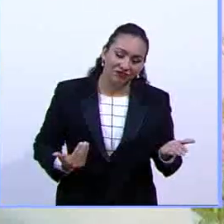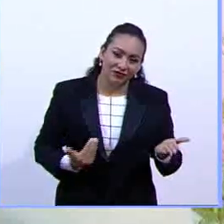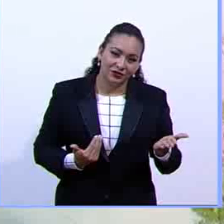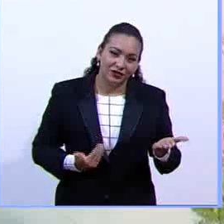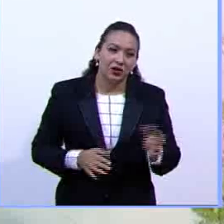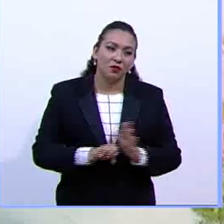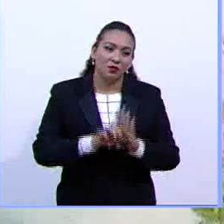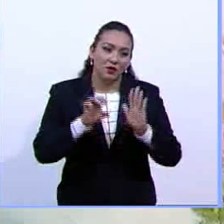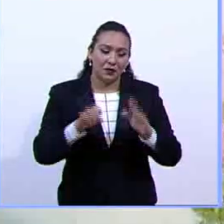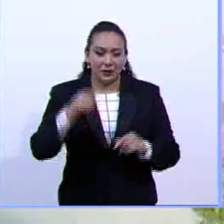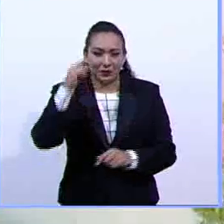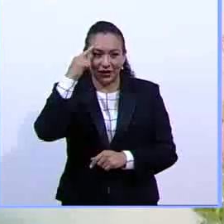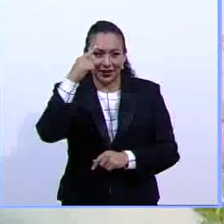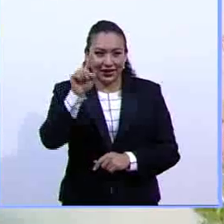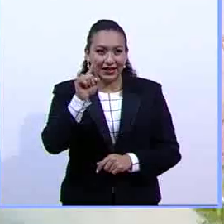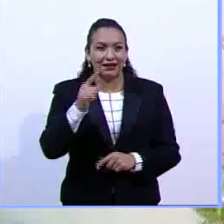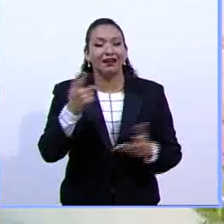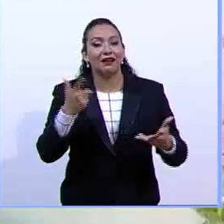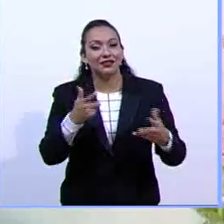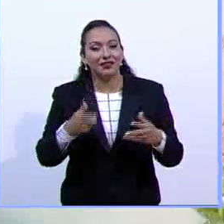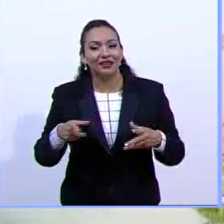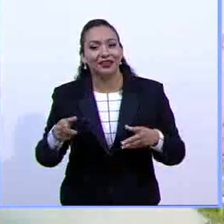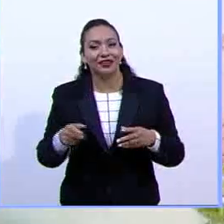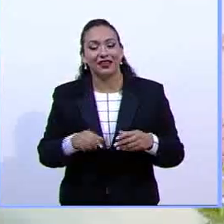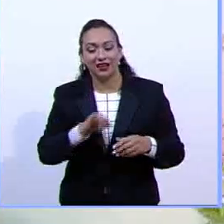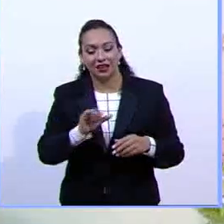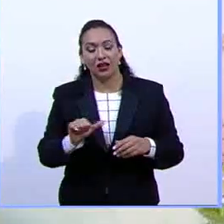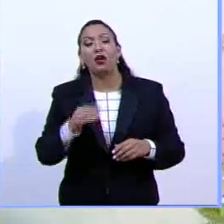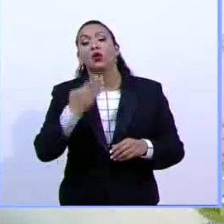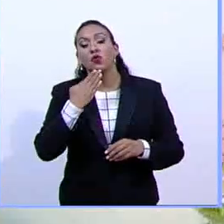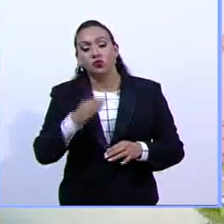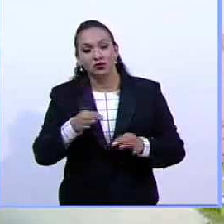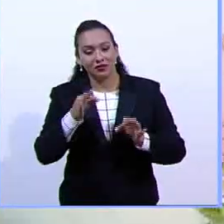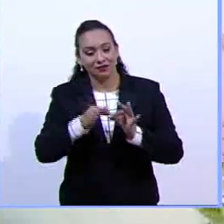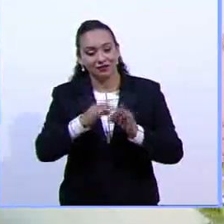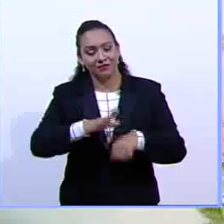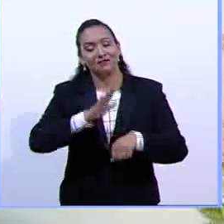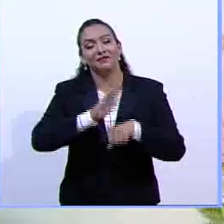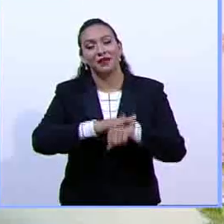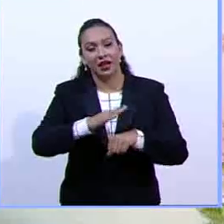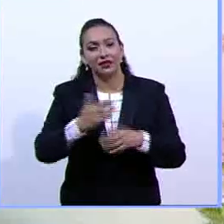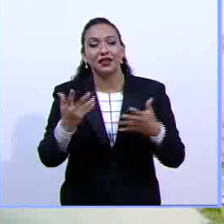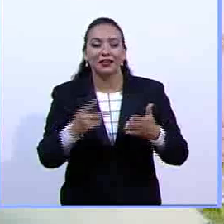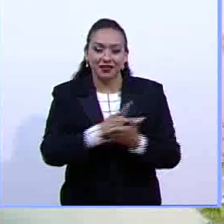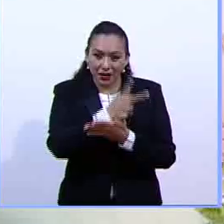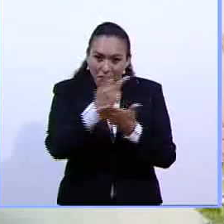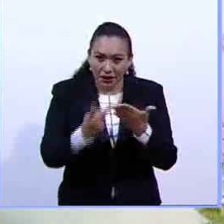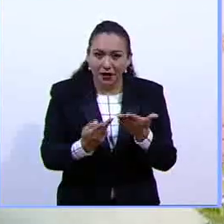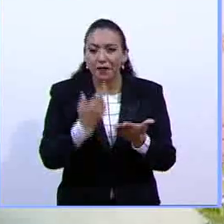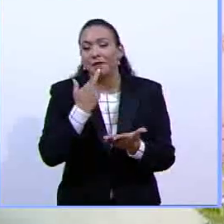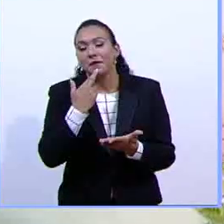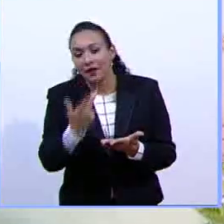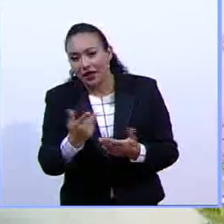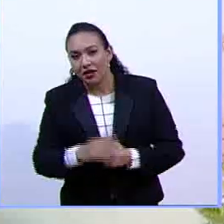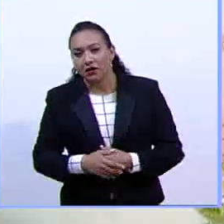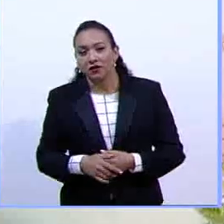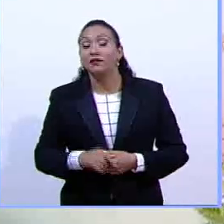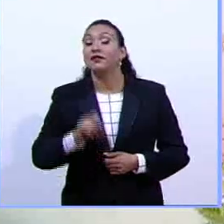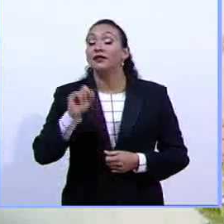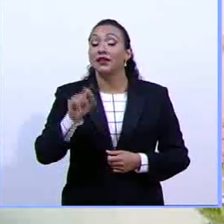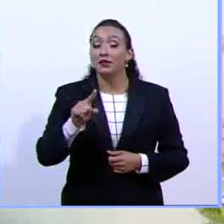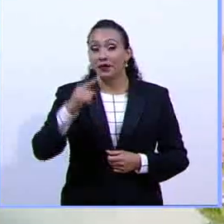digamos, lograr más eficiencia a través de la planeación y de la